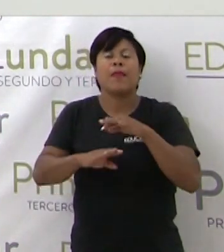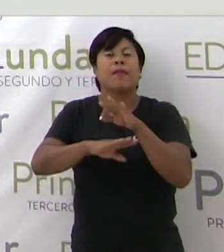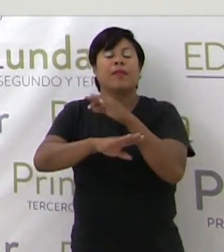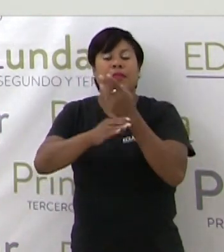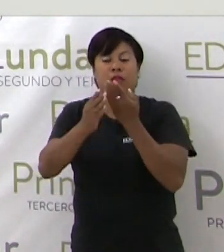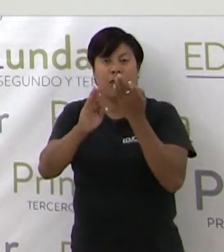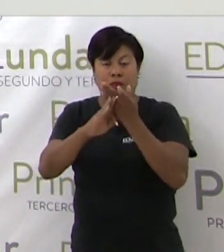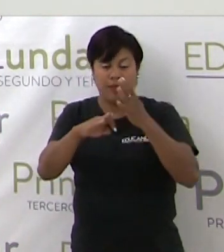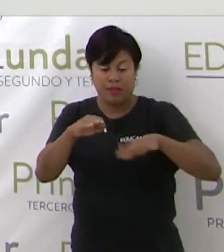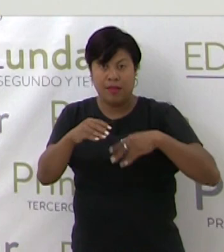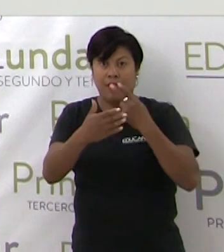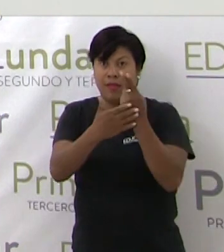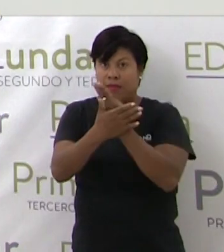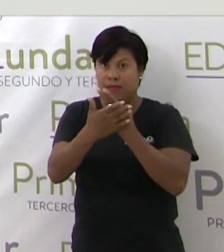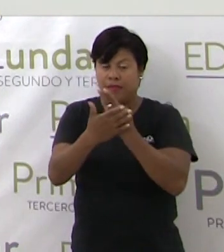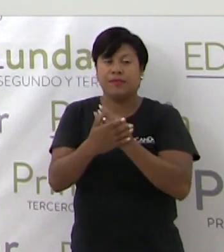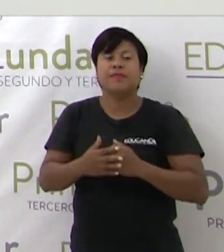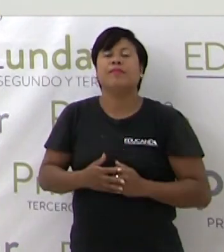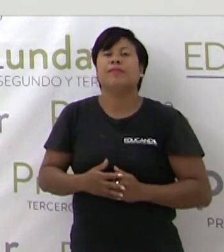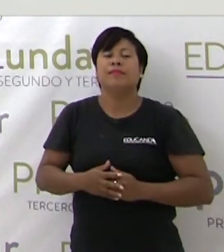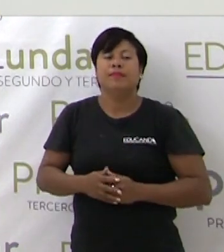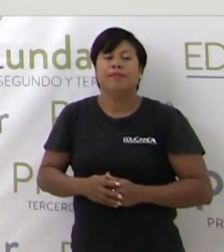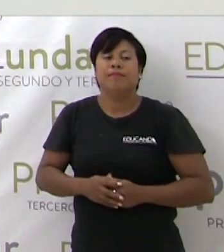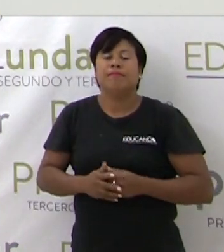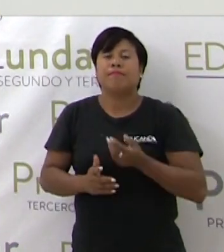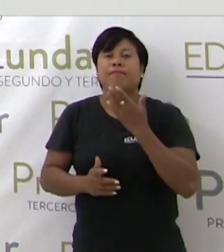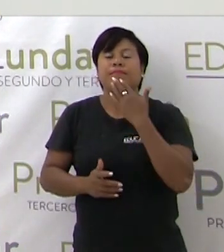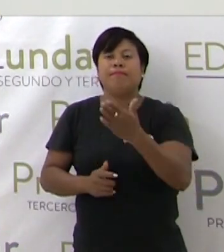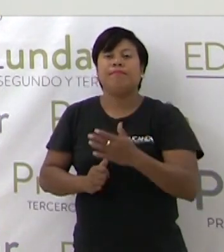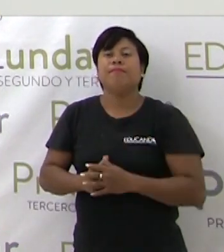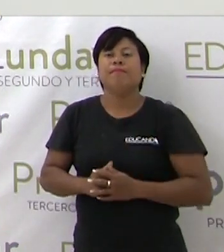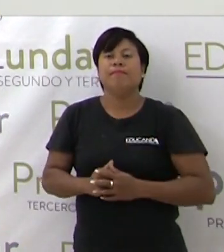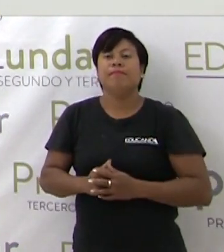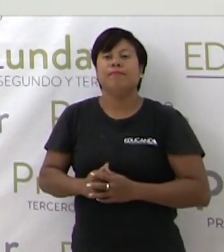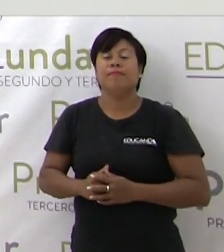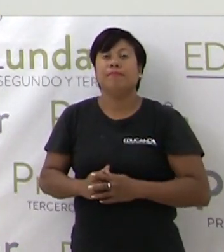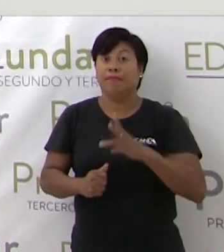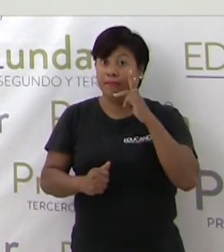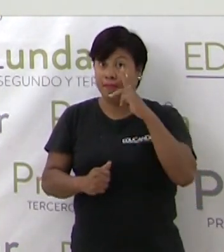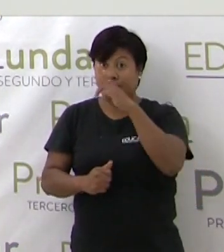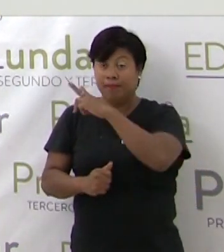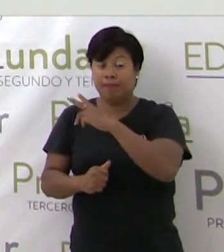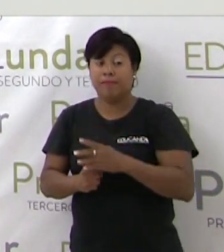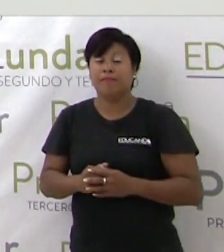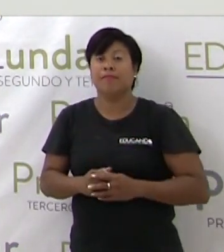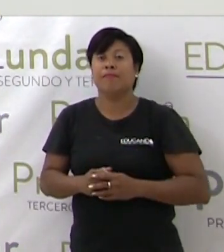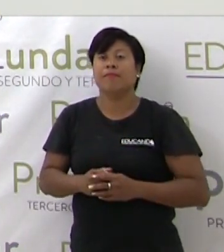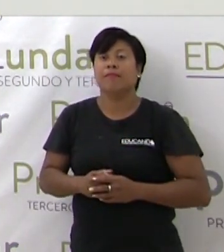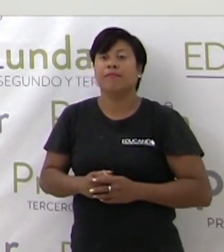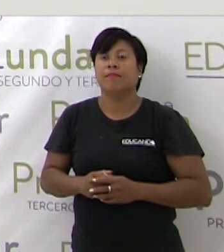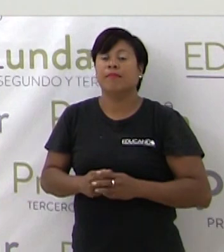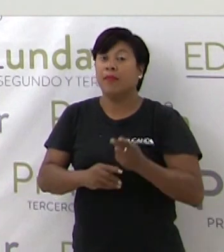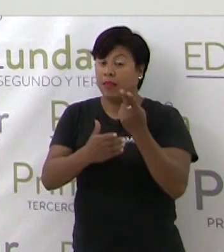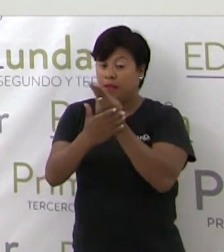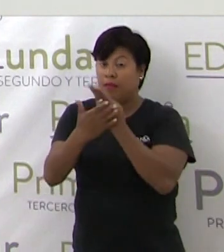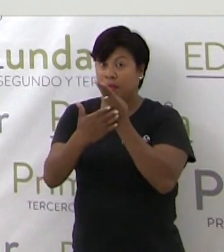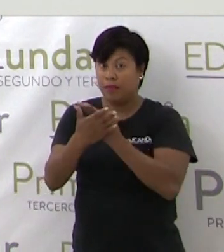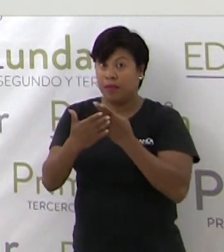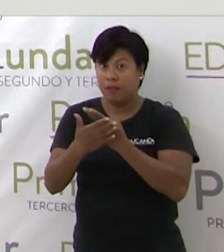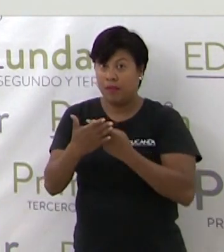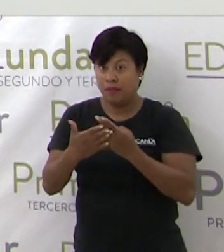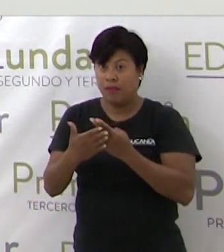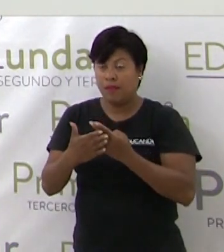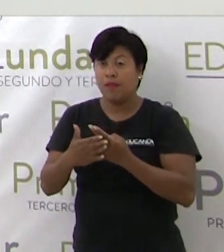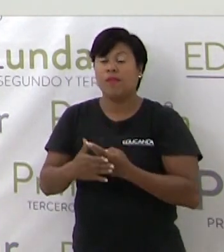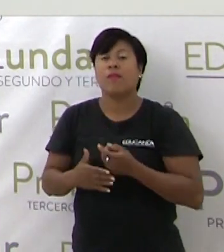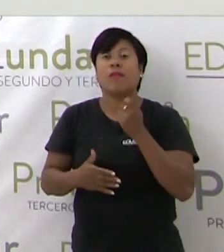unir otros 2 puntos. Y miren, de esta manera he dibujado